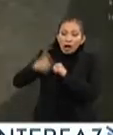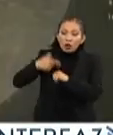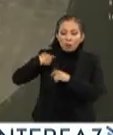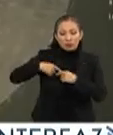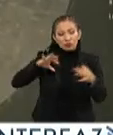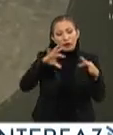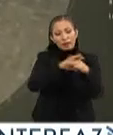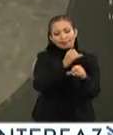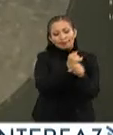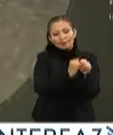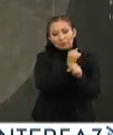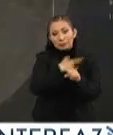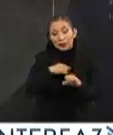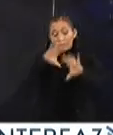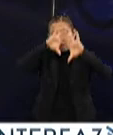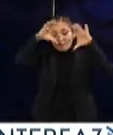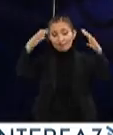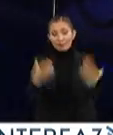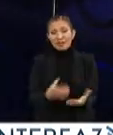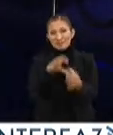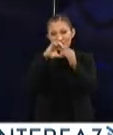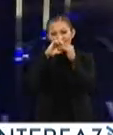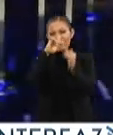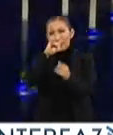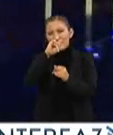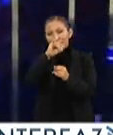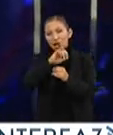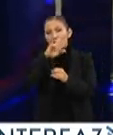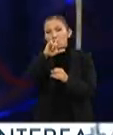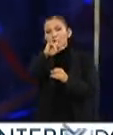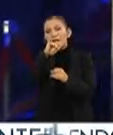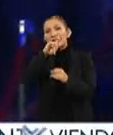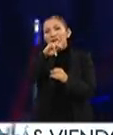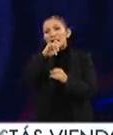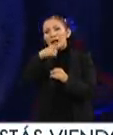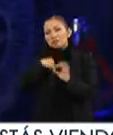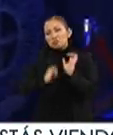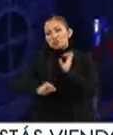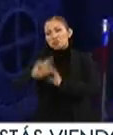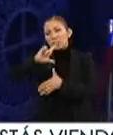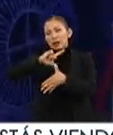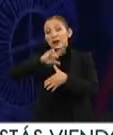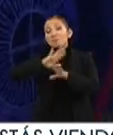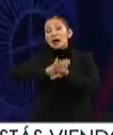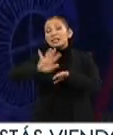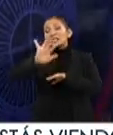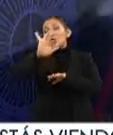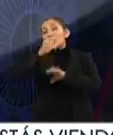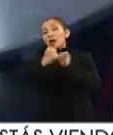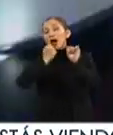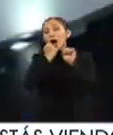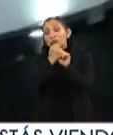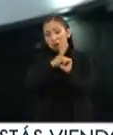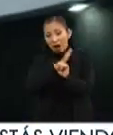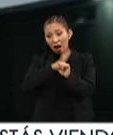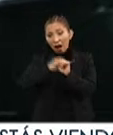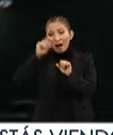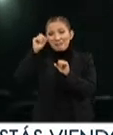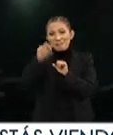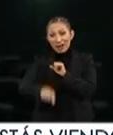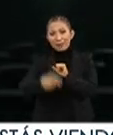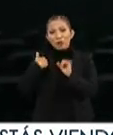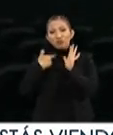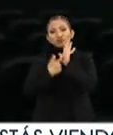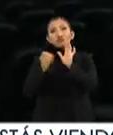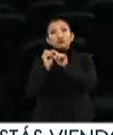investigador. Por su parte, el planetario Luis Enrique Erro es uno de los más antiguos de América Latina, con más de 50 años de existencia.